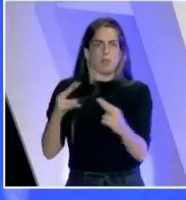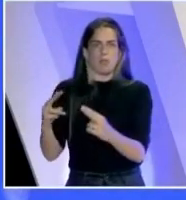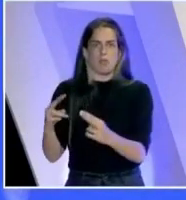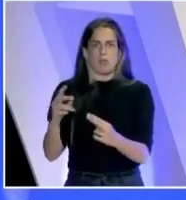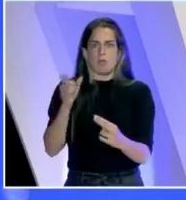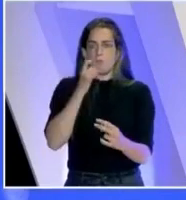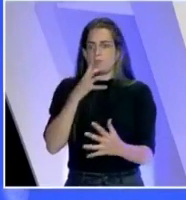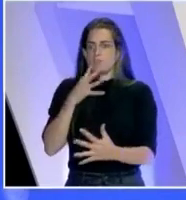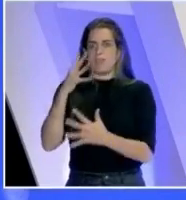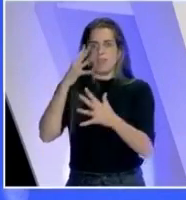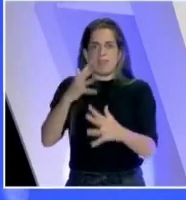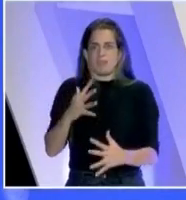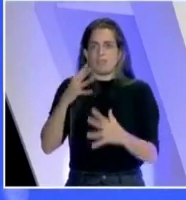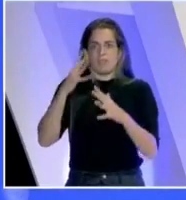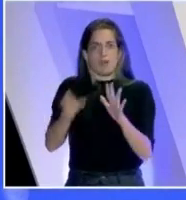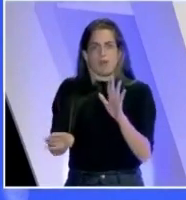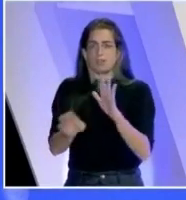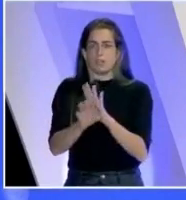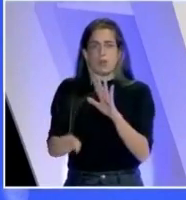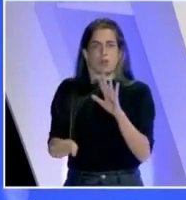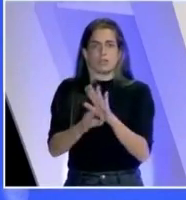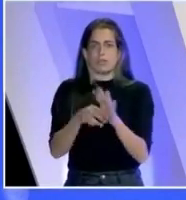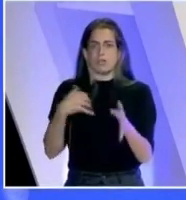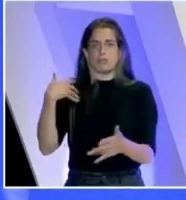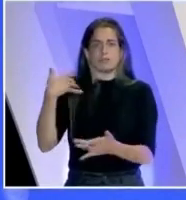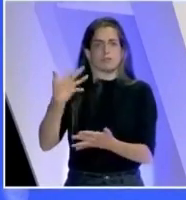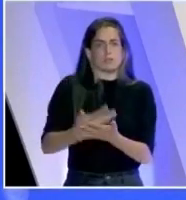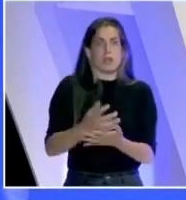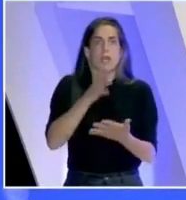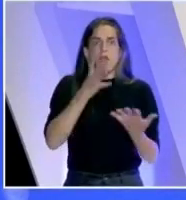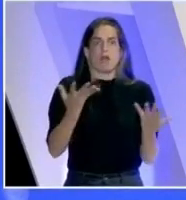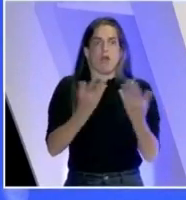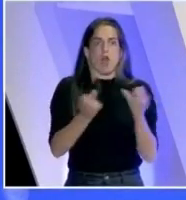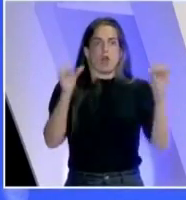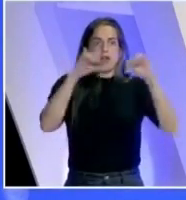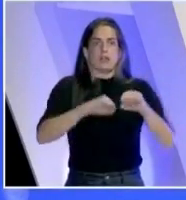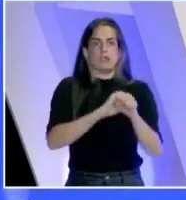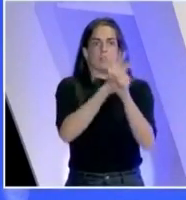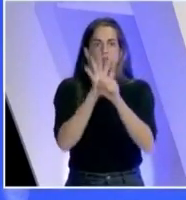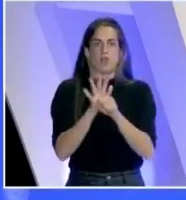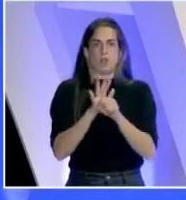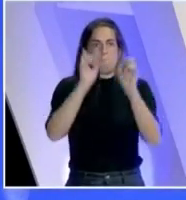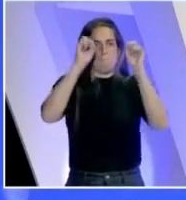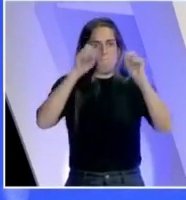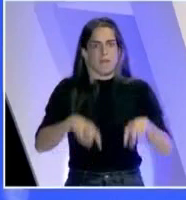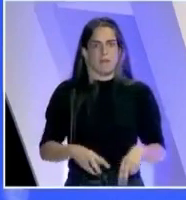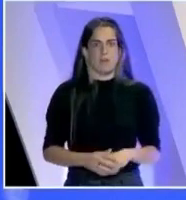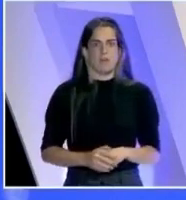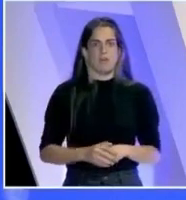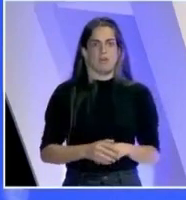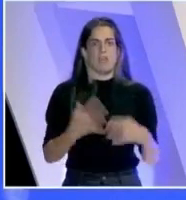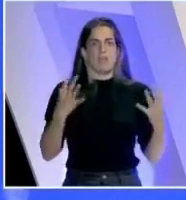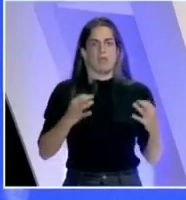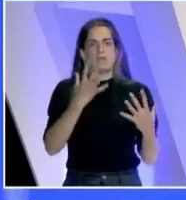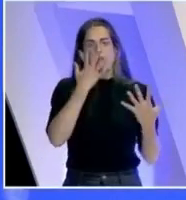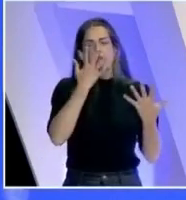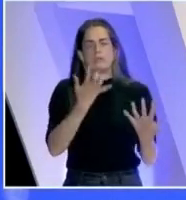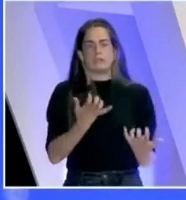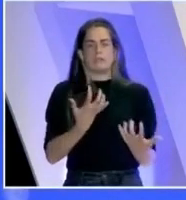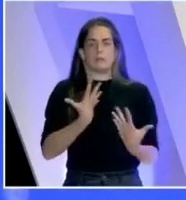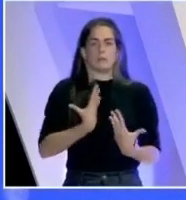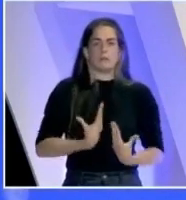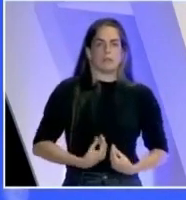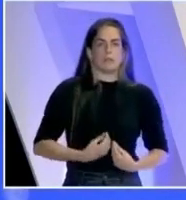décadas y se han agravado a tenor de la crisis desencadenada por el COVID-19. Pero ello no significa que debamos caer en el pesimismo